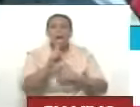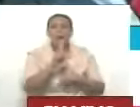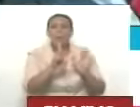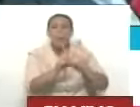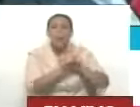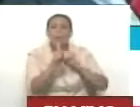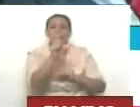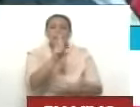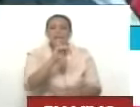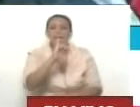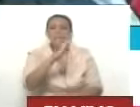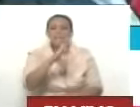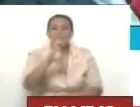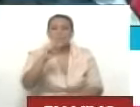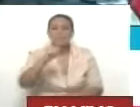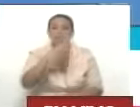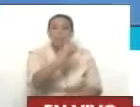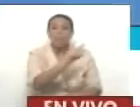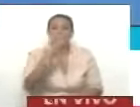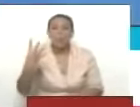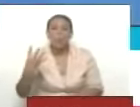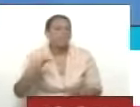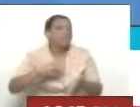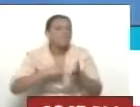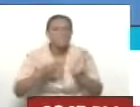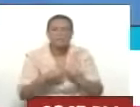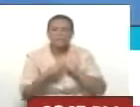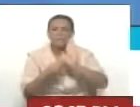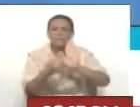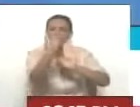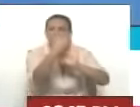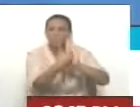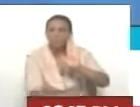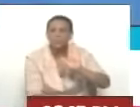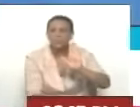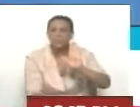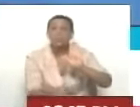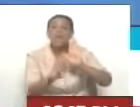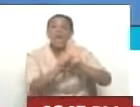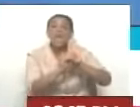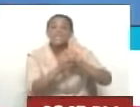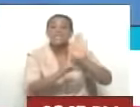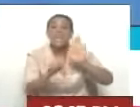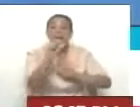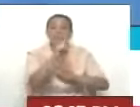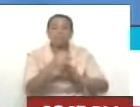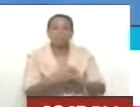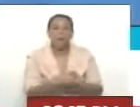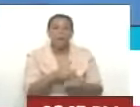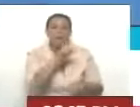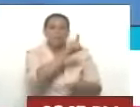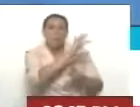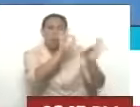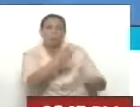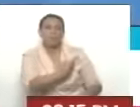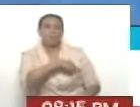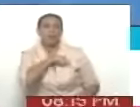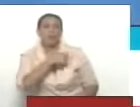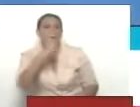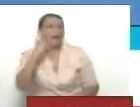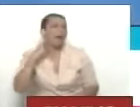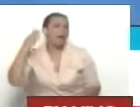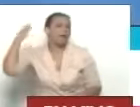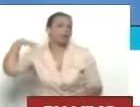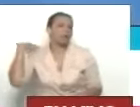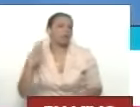44. La licencia 44 es una licencia colonialista. ¿Por